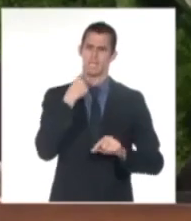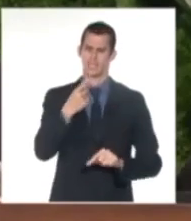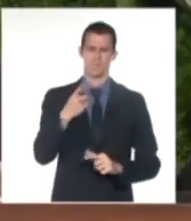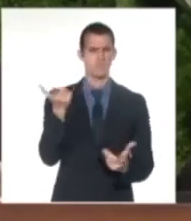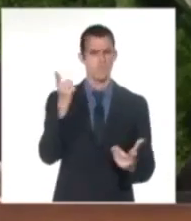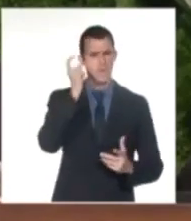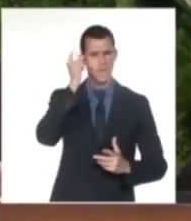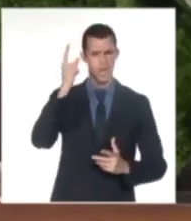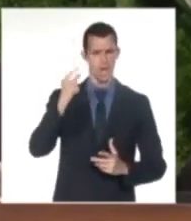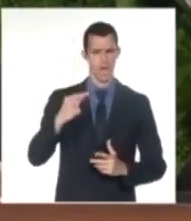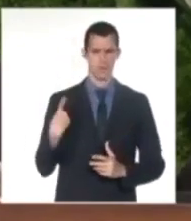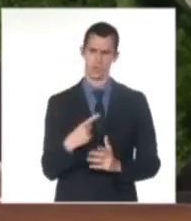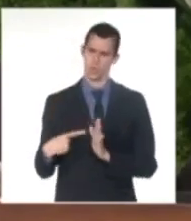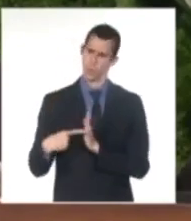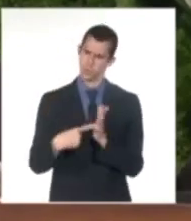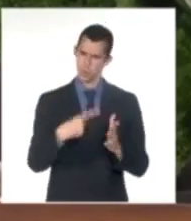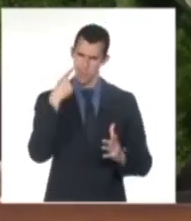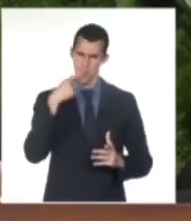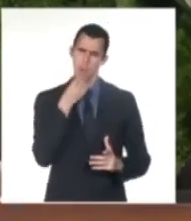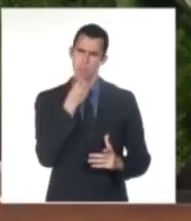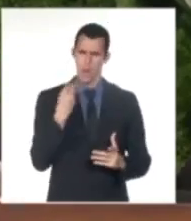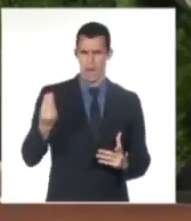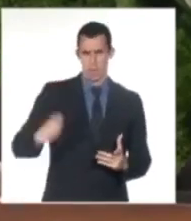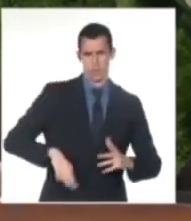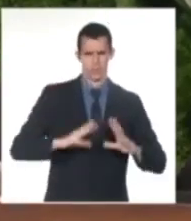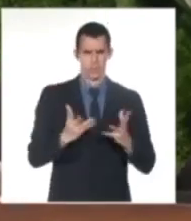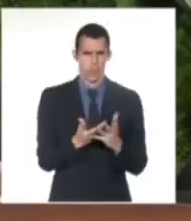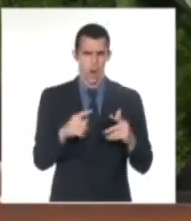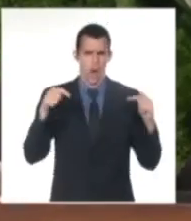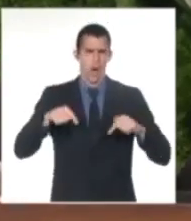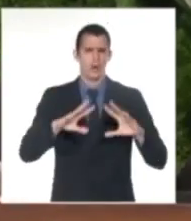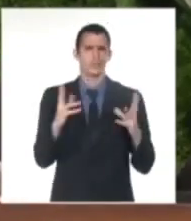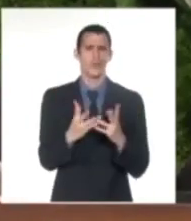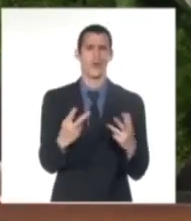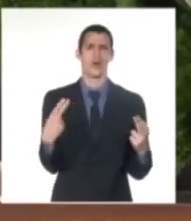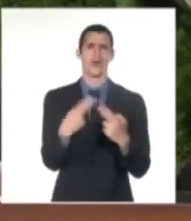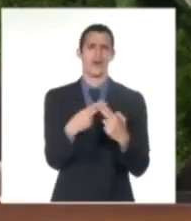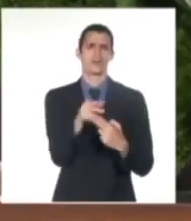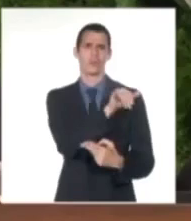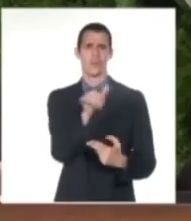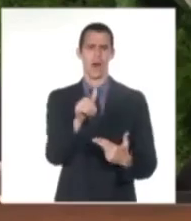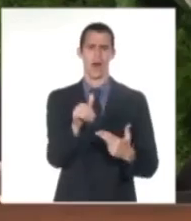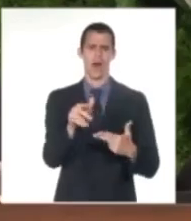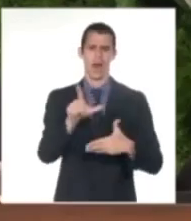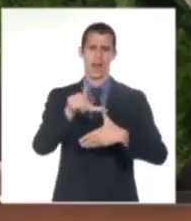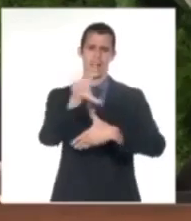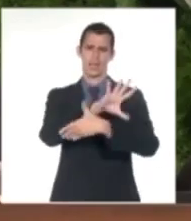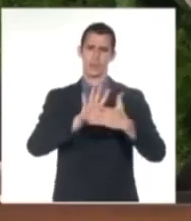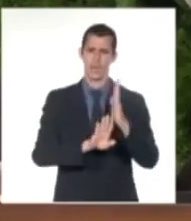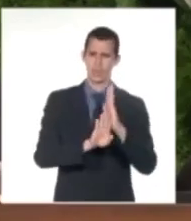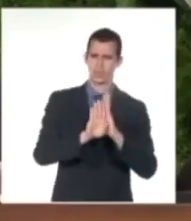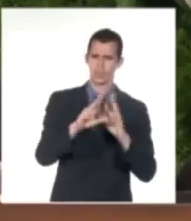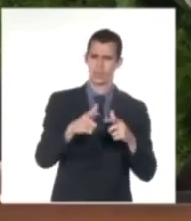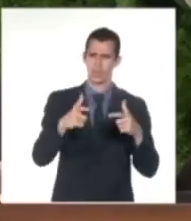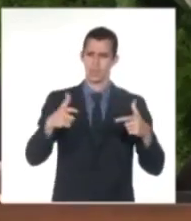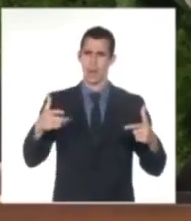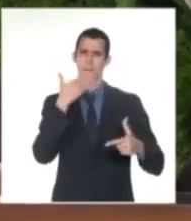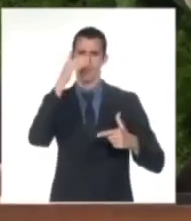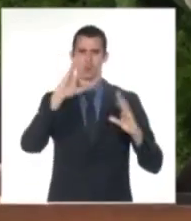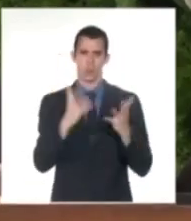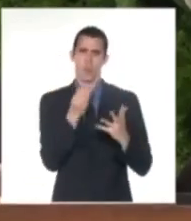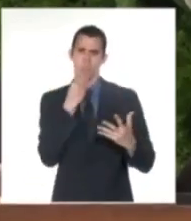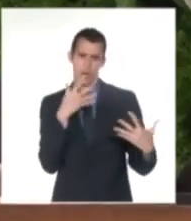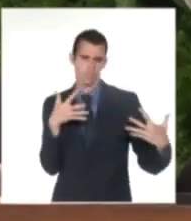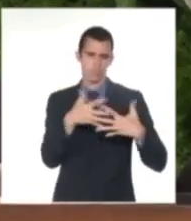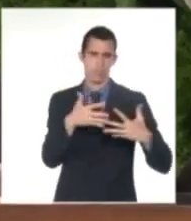mientras sugeríamos aprovechar la oportunidad que nos ofrece la coyuntura política regional para realizar proyectos de beneficio